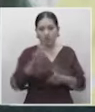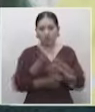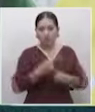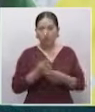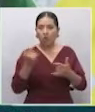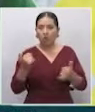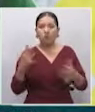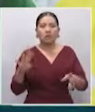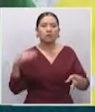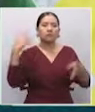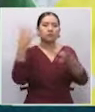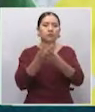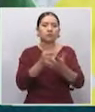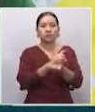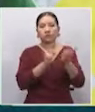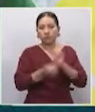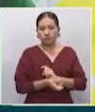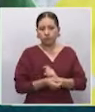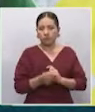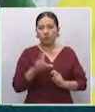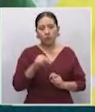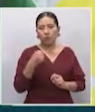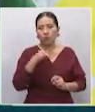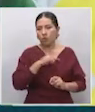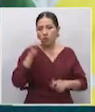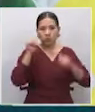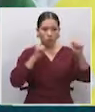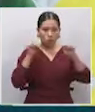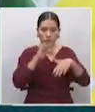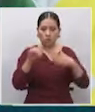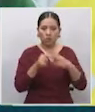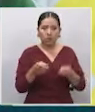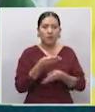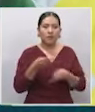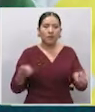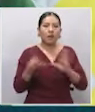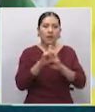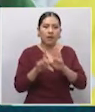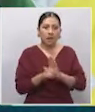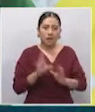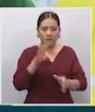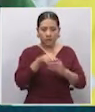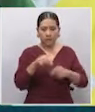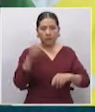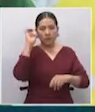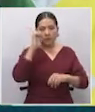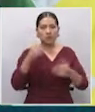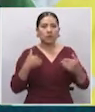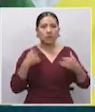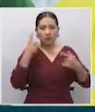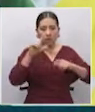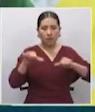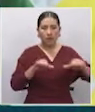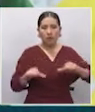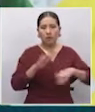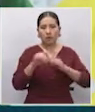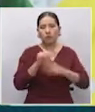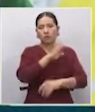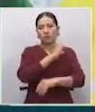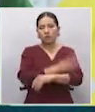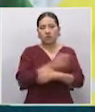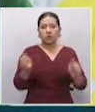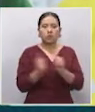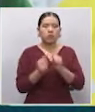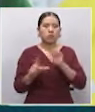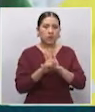nuestro país. Y no dudaremos en usar todos los elementos legales que tenemos con el Estado en nuestro país para actuar con toda la fuerza de la ley.